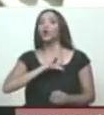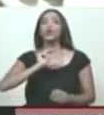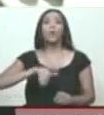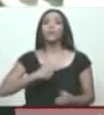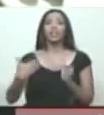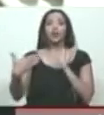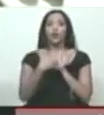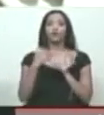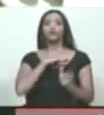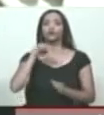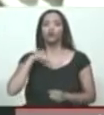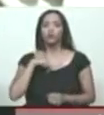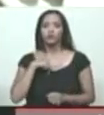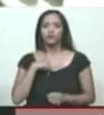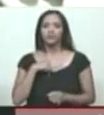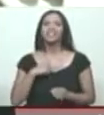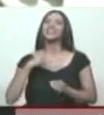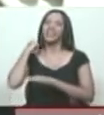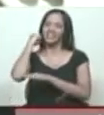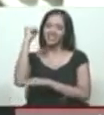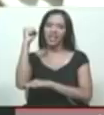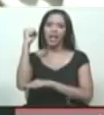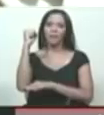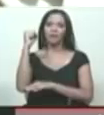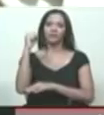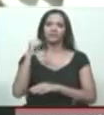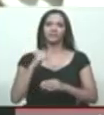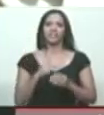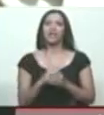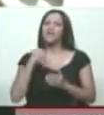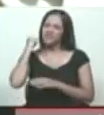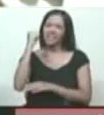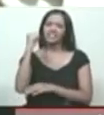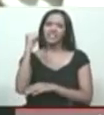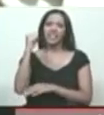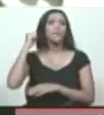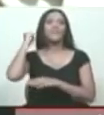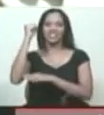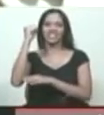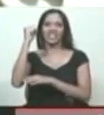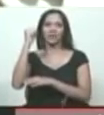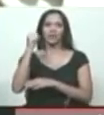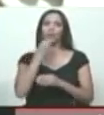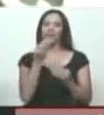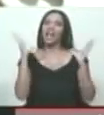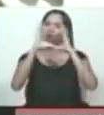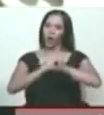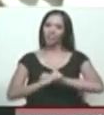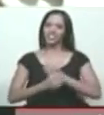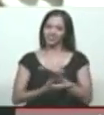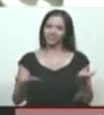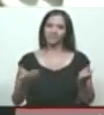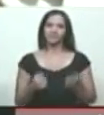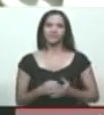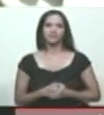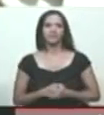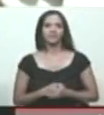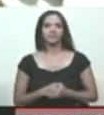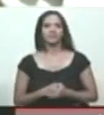con nosotros y venceremos. Venceremos. Buenas noches, pues. Buenas noches.